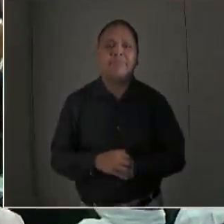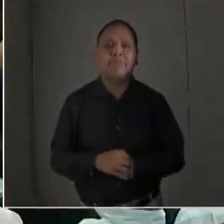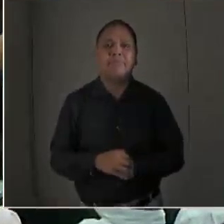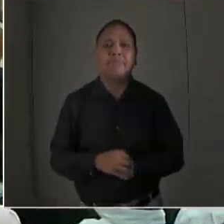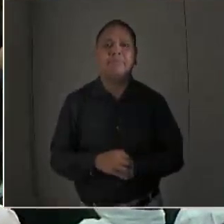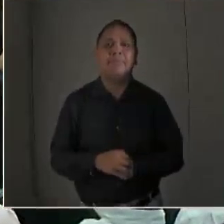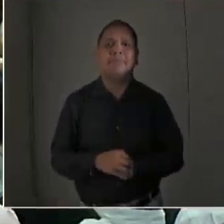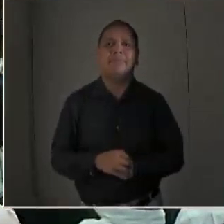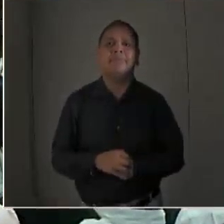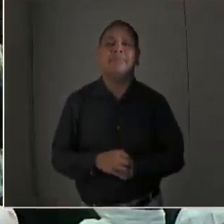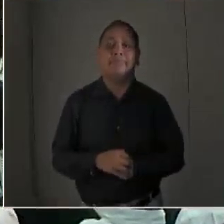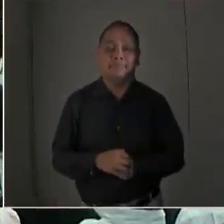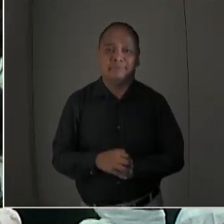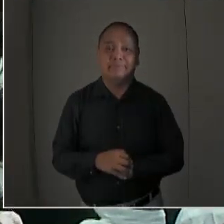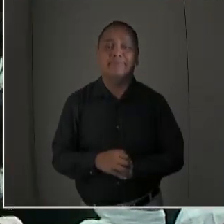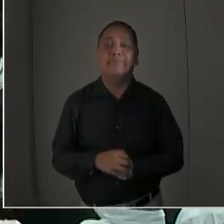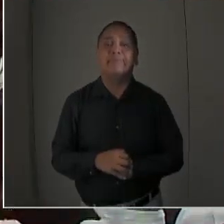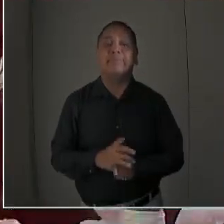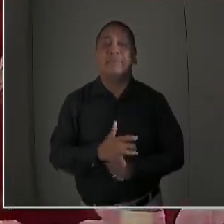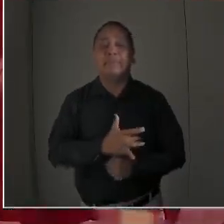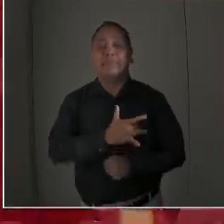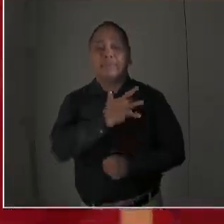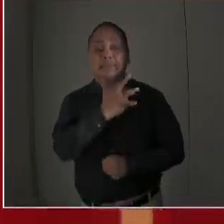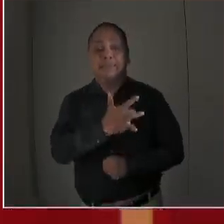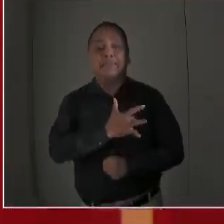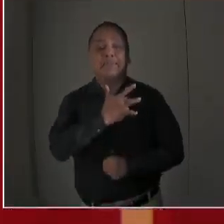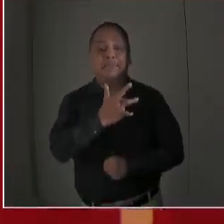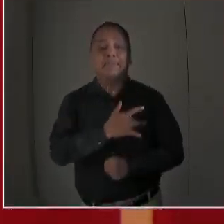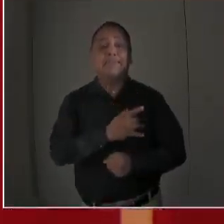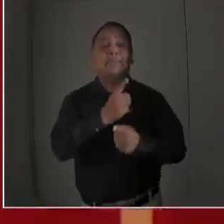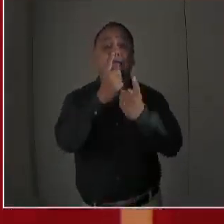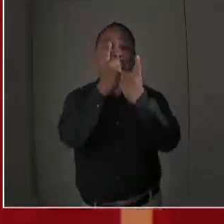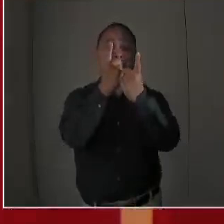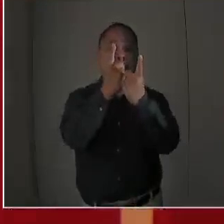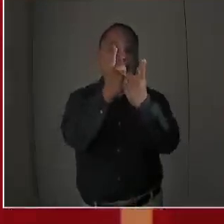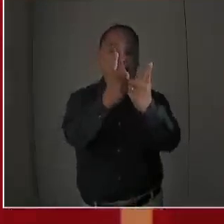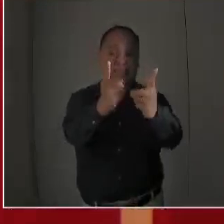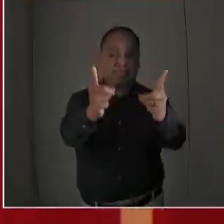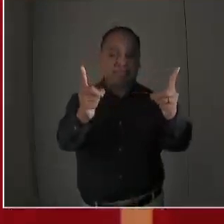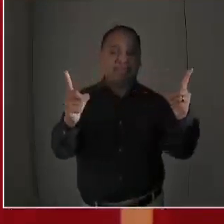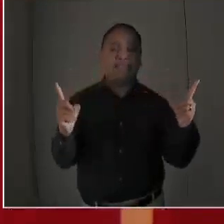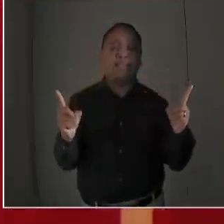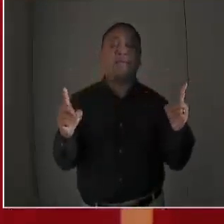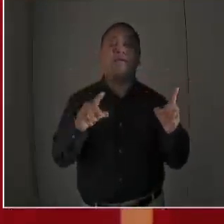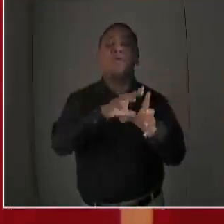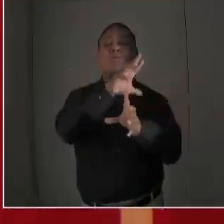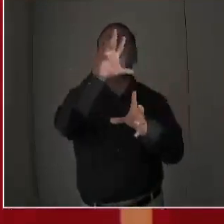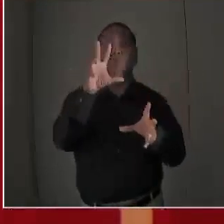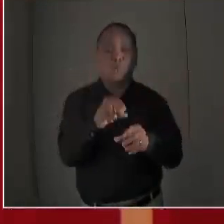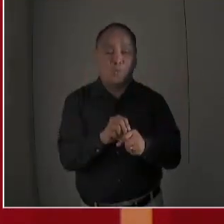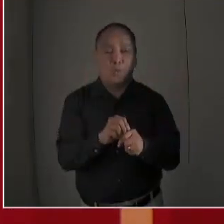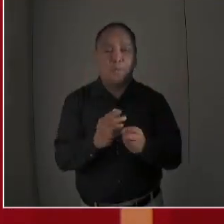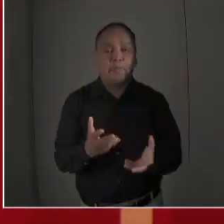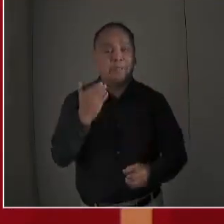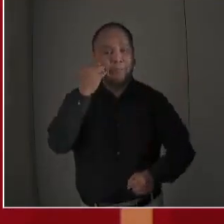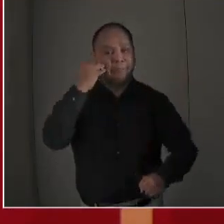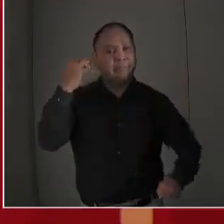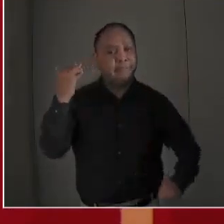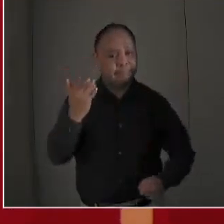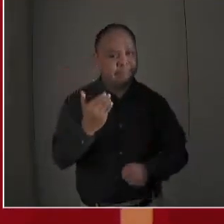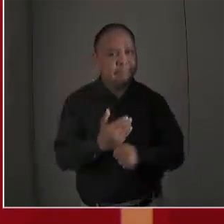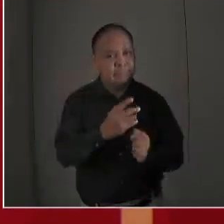un profundo deseo democrático de democratizar todo, porque nosotros representamos